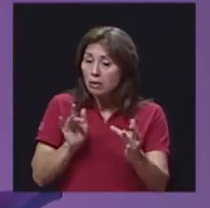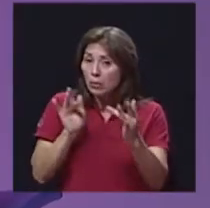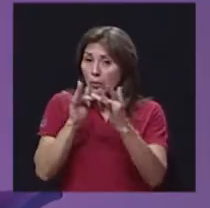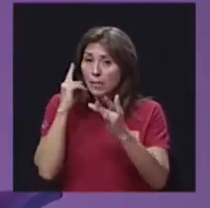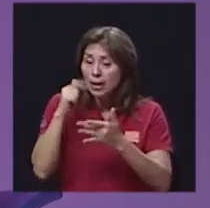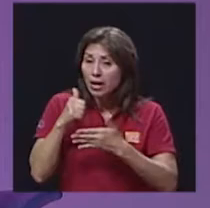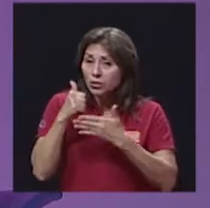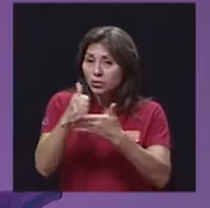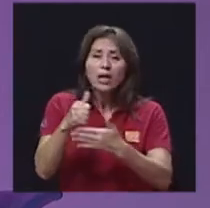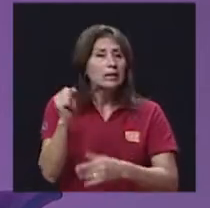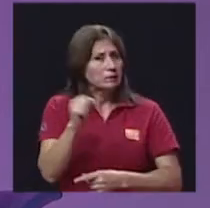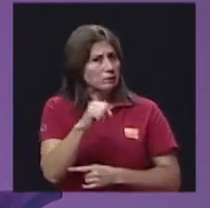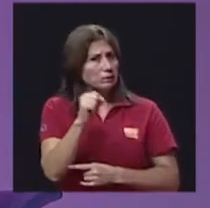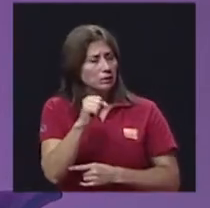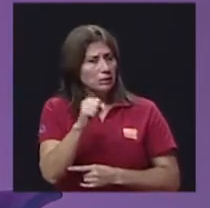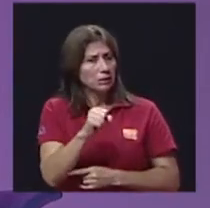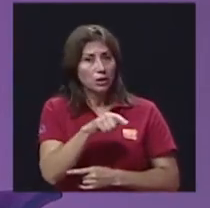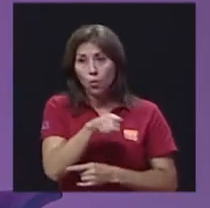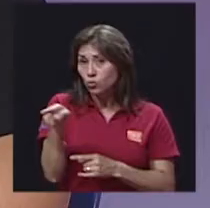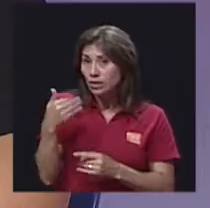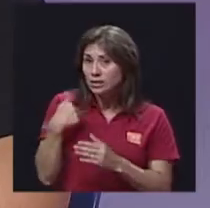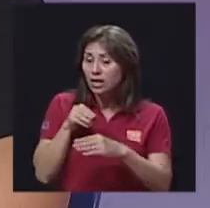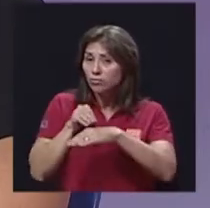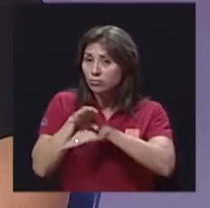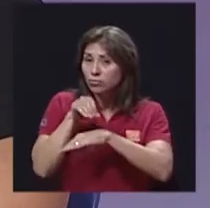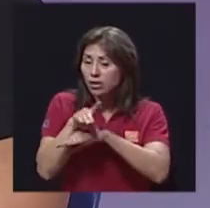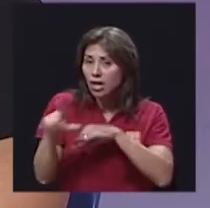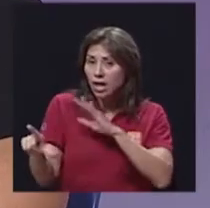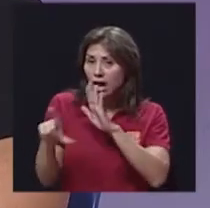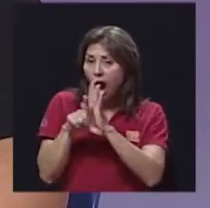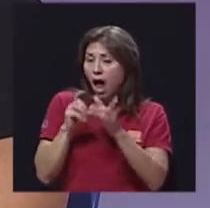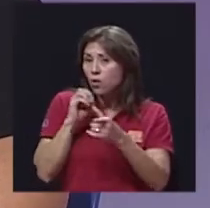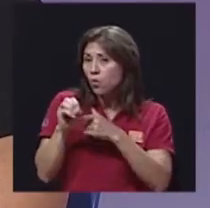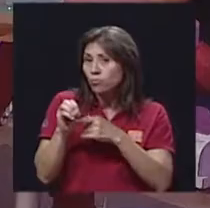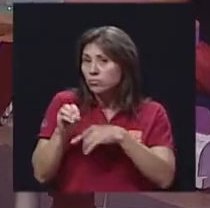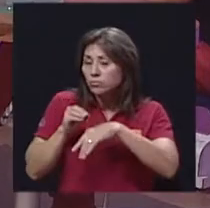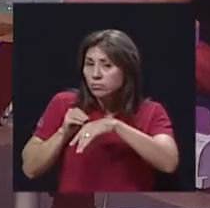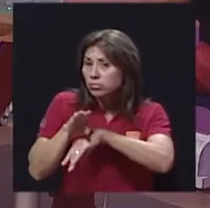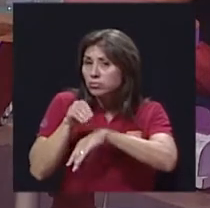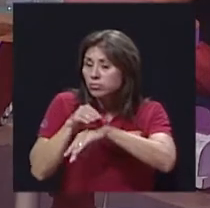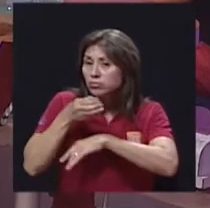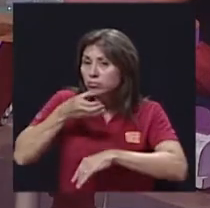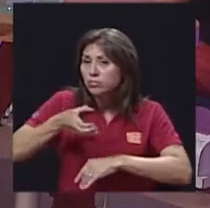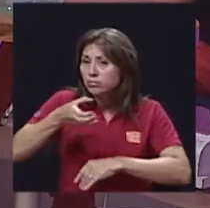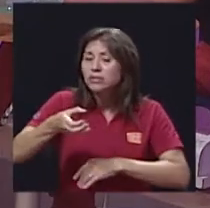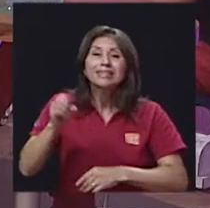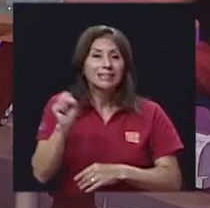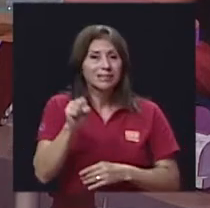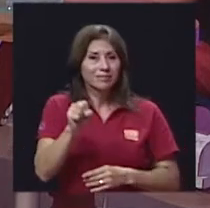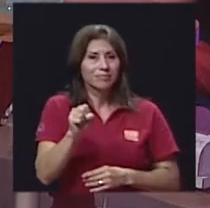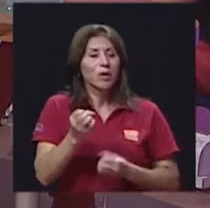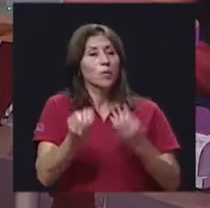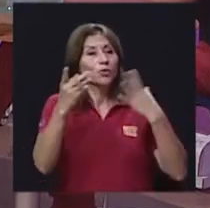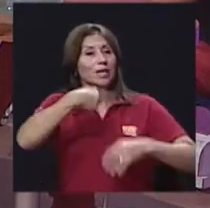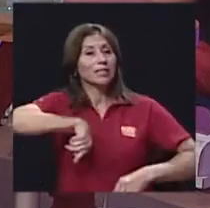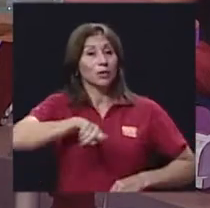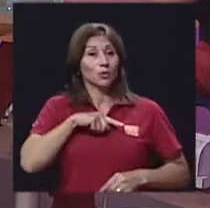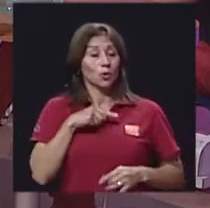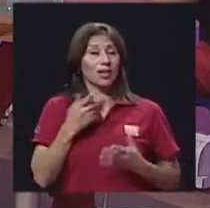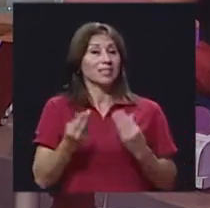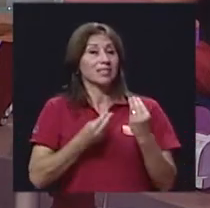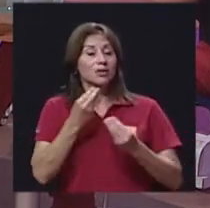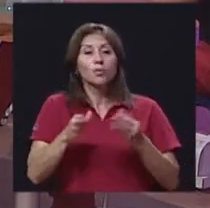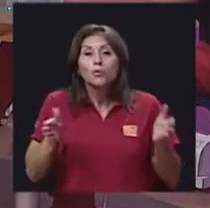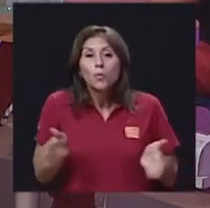¿verdad? ¿Ustedes básicamente tienen orientación legal, la asesoría legal? Sí, bueno, muchas de nosotras somos promotoras de derechos